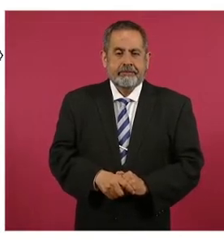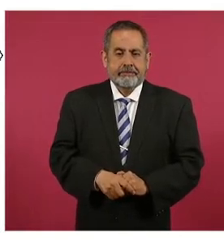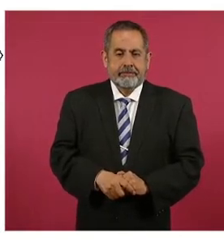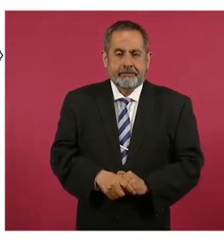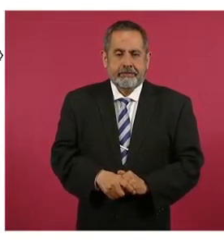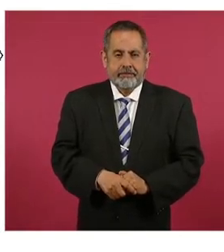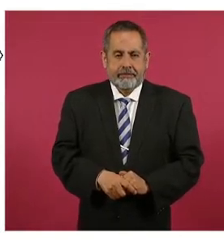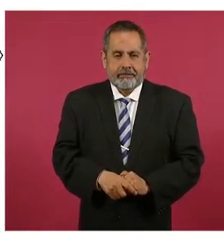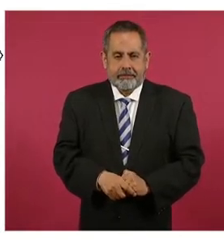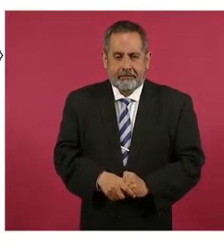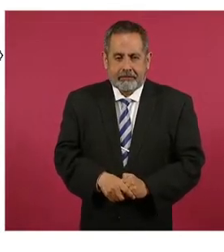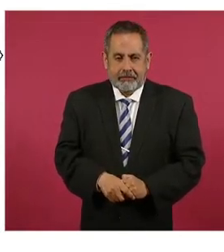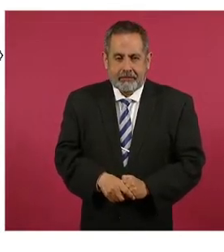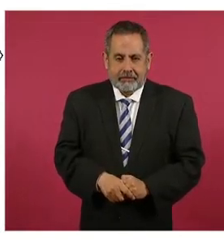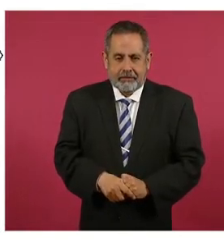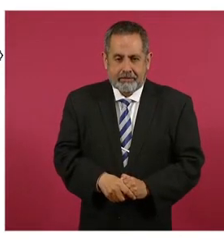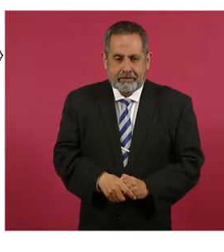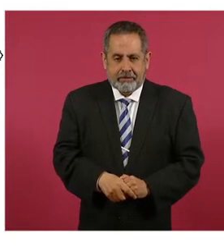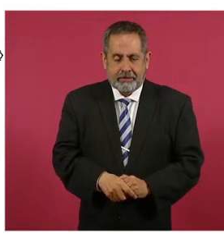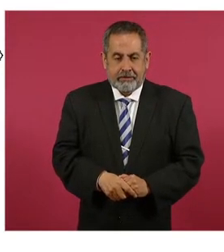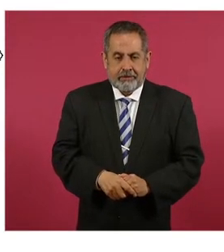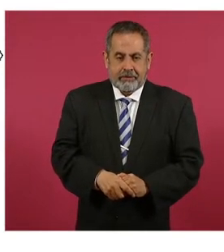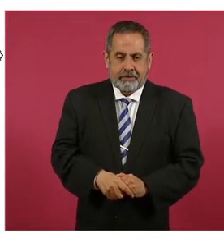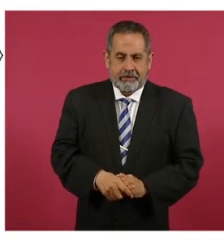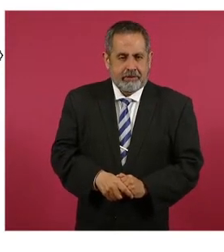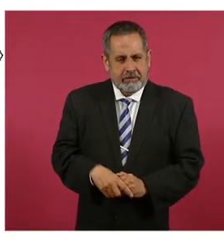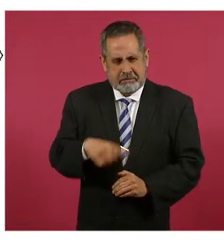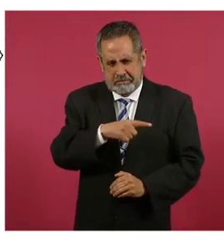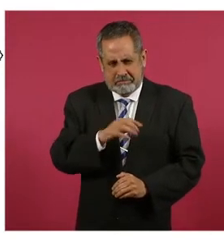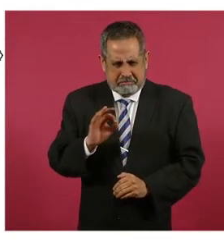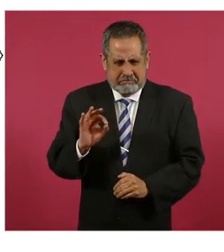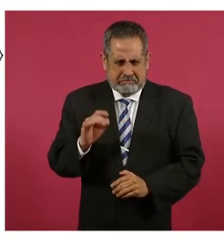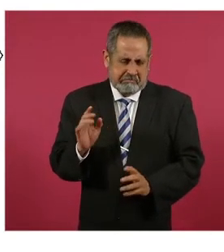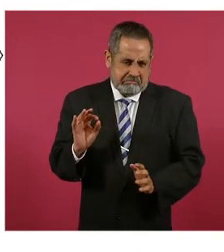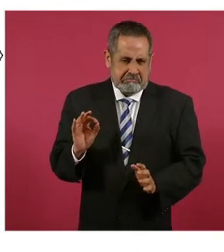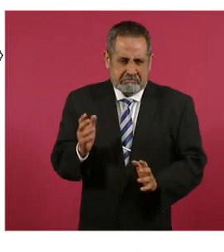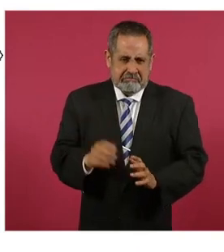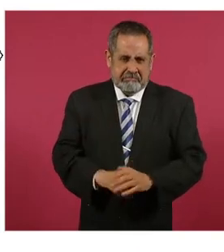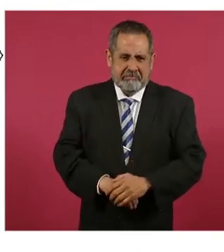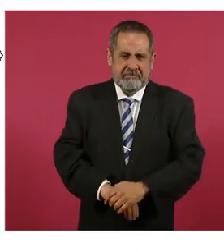Ah, esto sí. Esto sí. Esto sí.